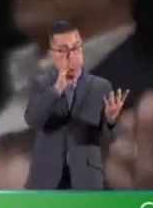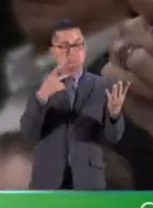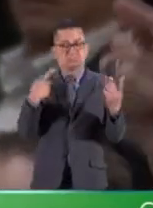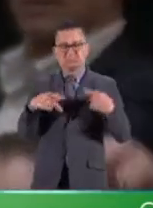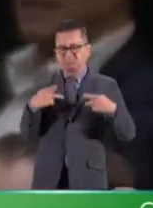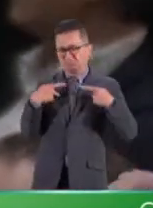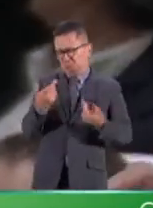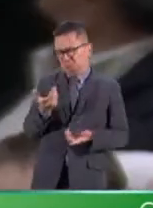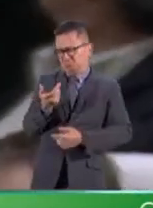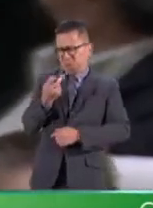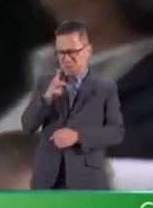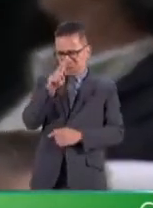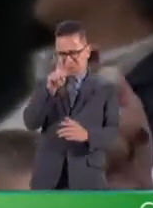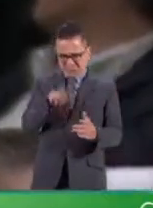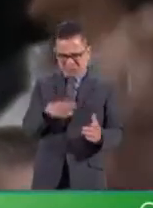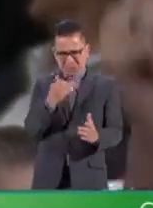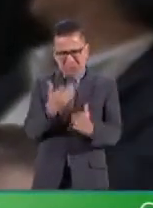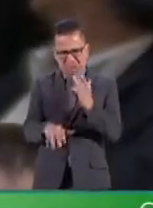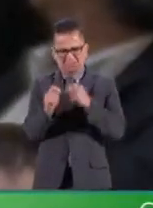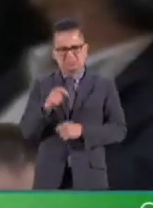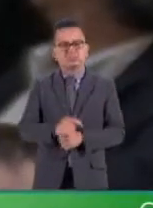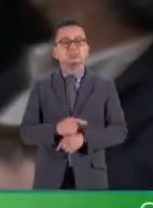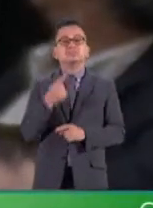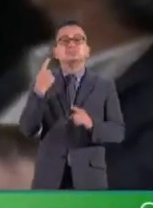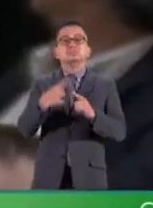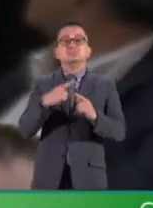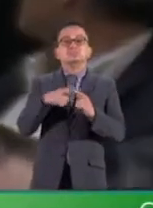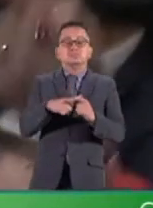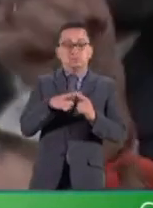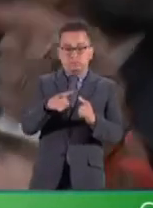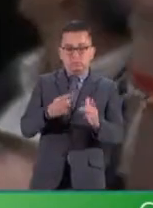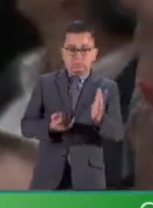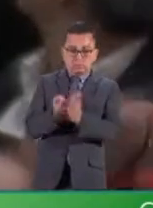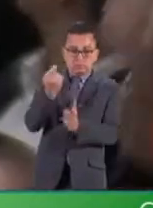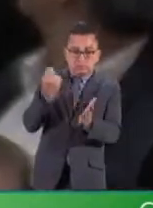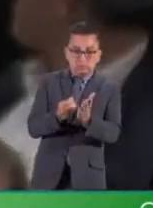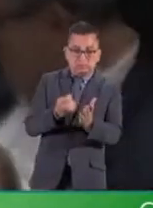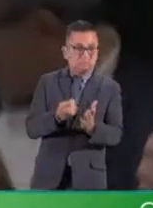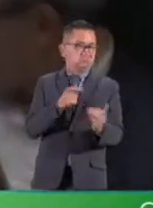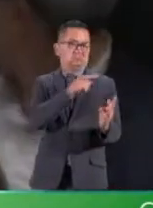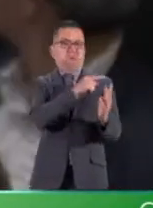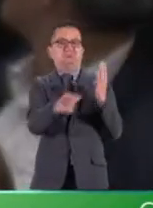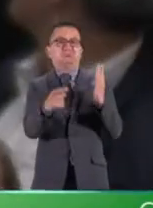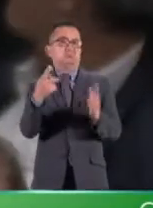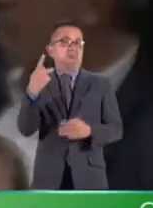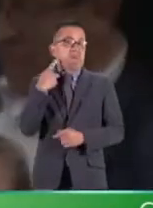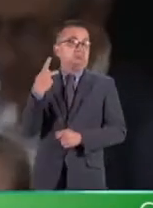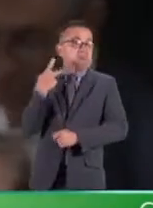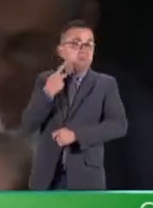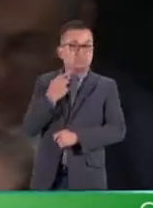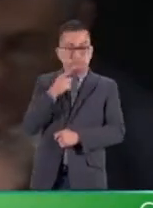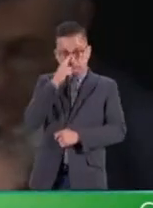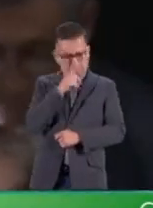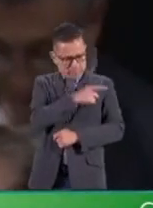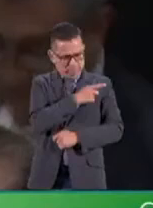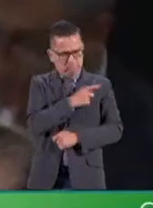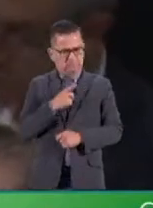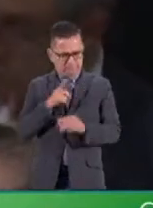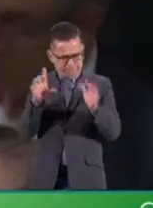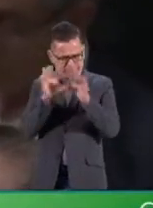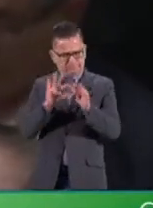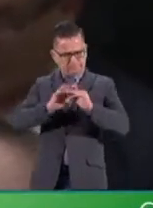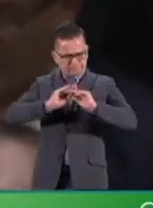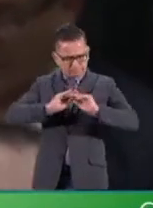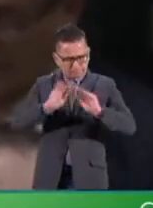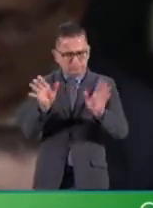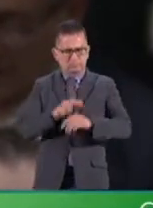que van a firmar sus sentencias van a ser políticos. Y se los tiene que decir ustedes con todas sus letras porque lo acaban de